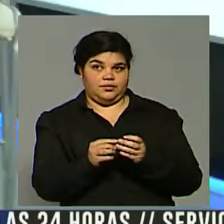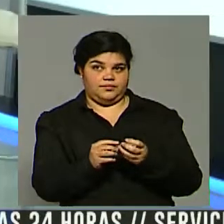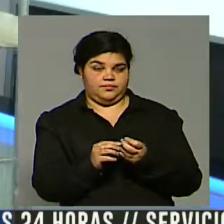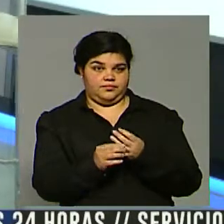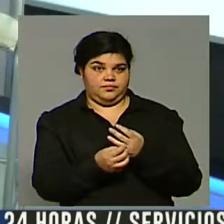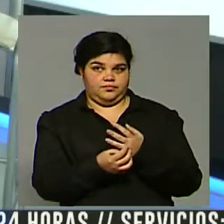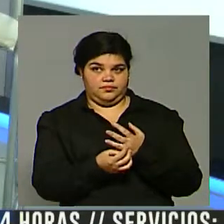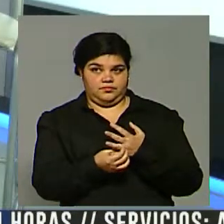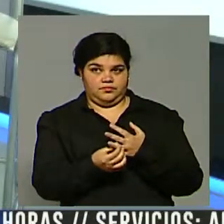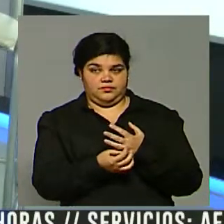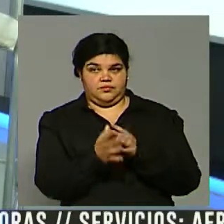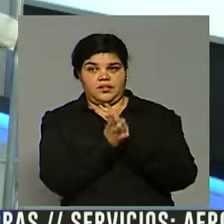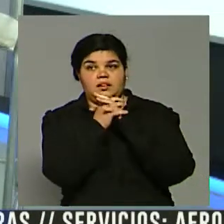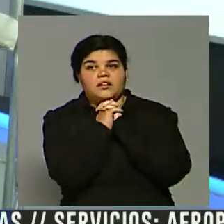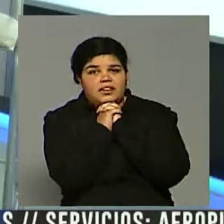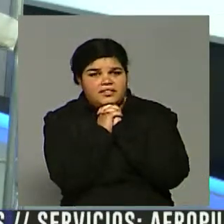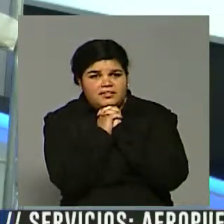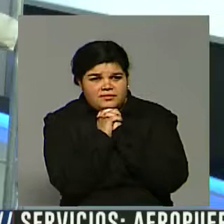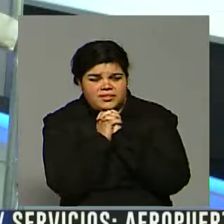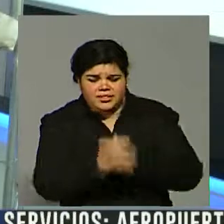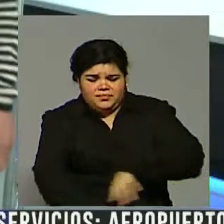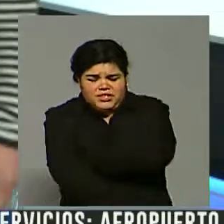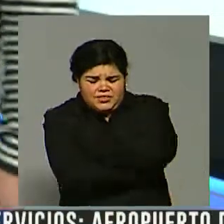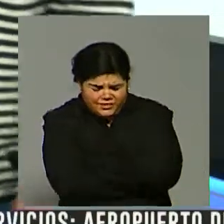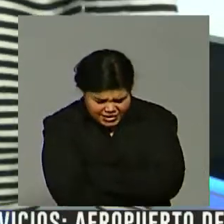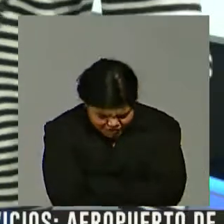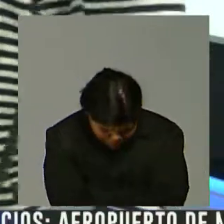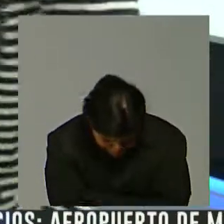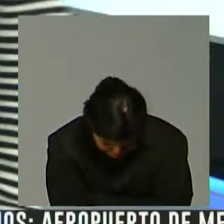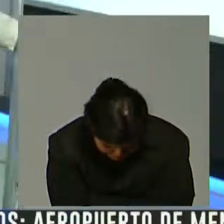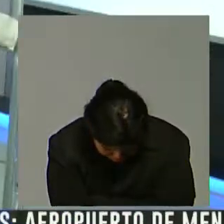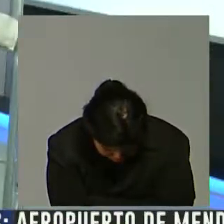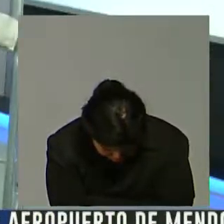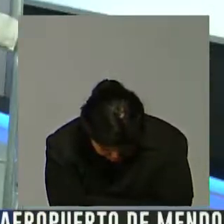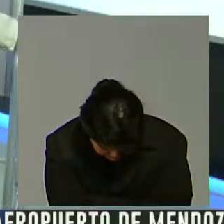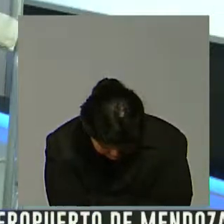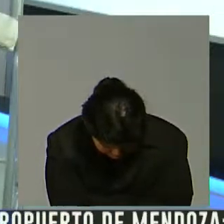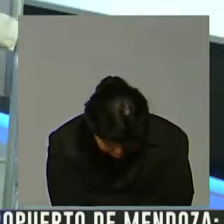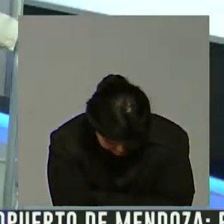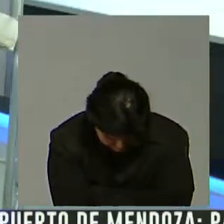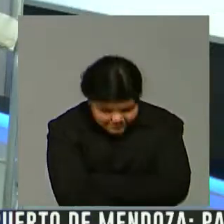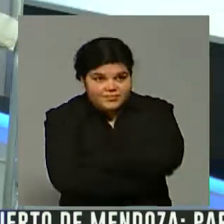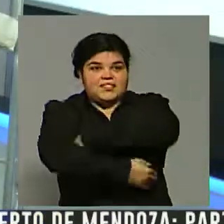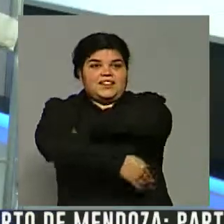Ese. ¿Quién te reta? Ese. El señor de Barra me está retando.